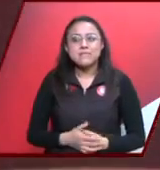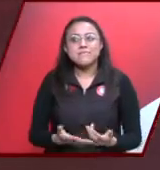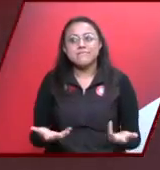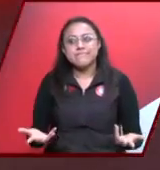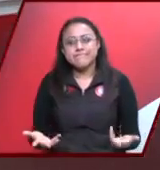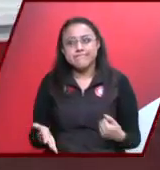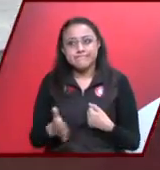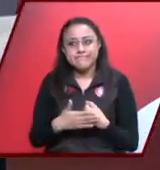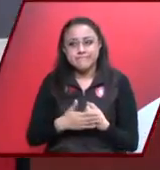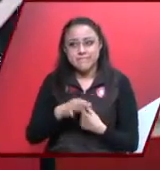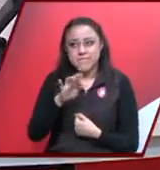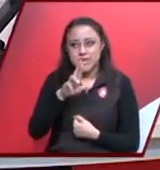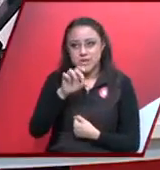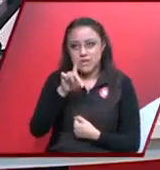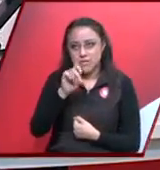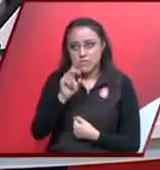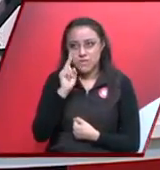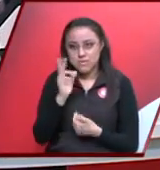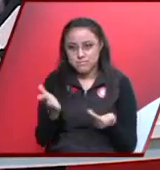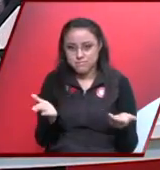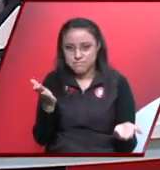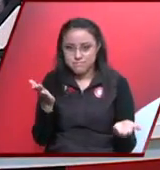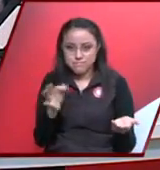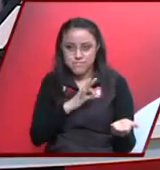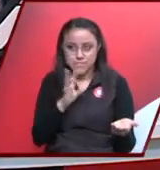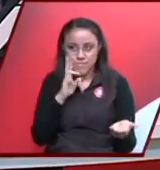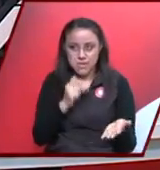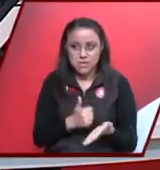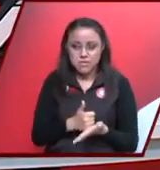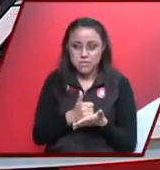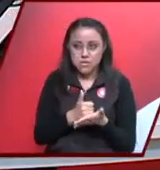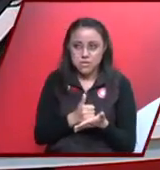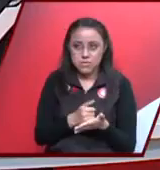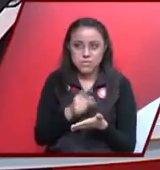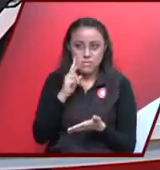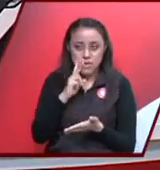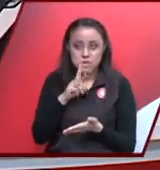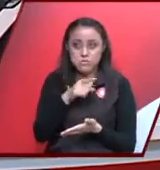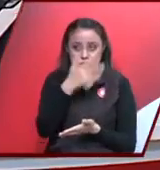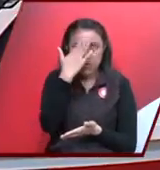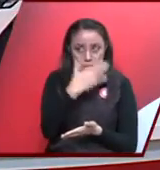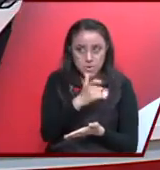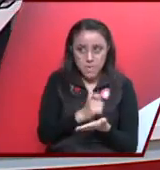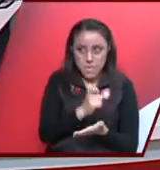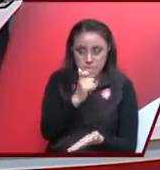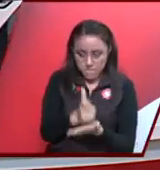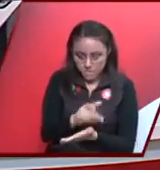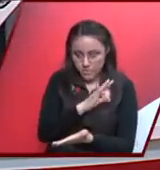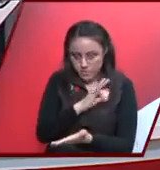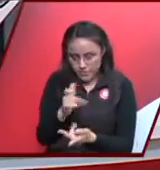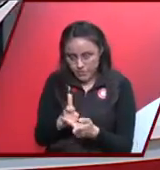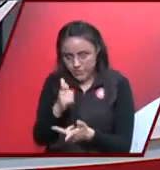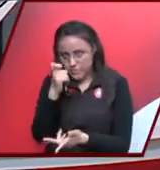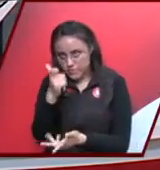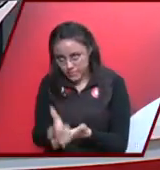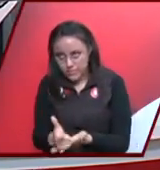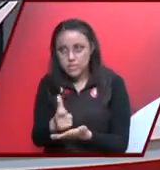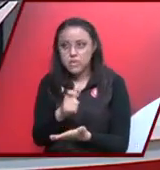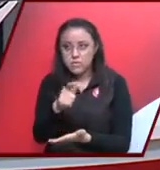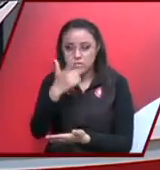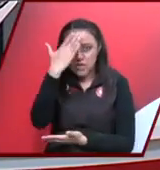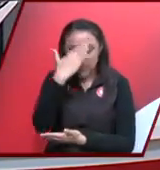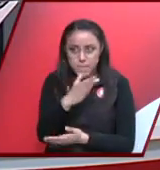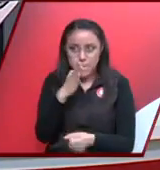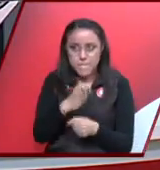Pues ahí Fernando podía haber servido en un momento como mediador. ¿Está consciente que le debe? Ok, pague. ¿Está consciente